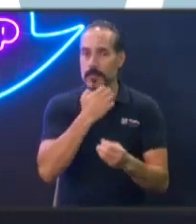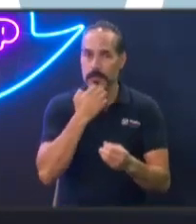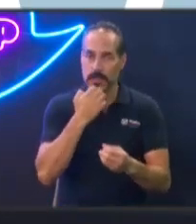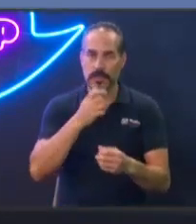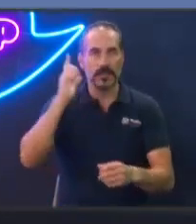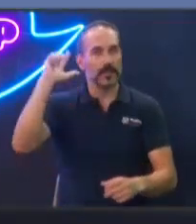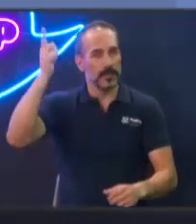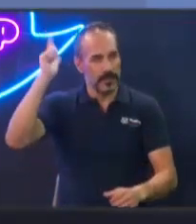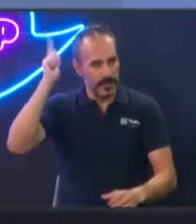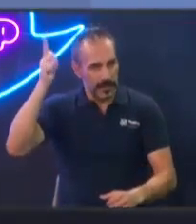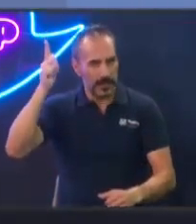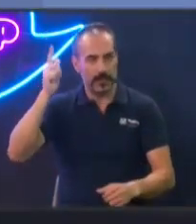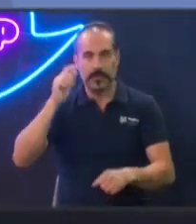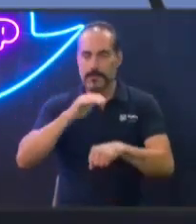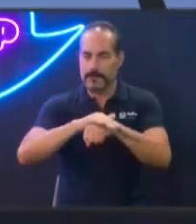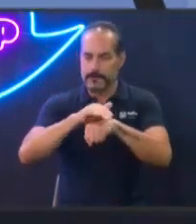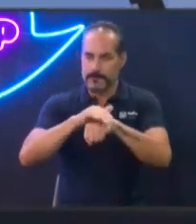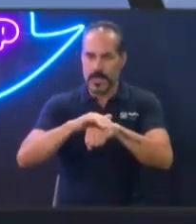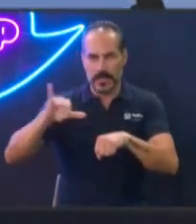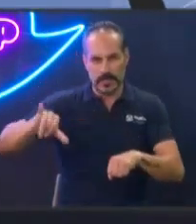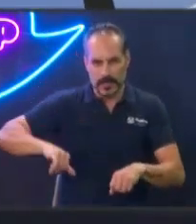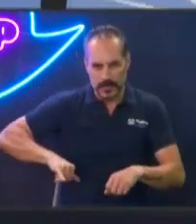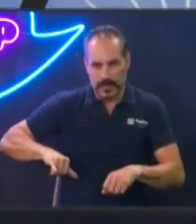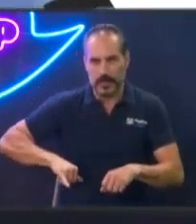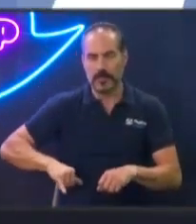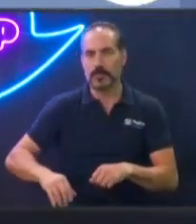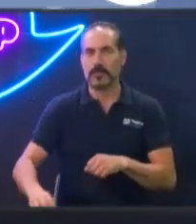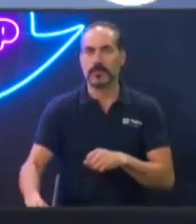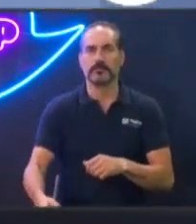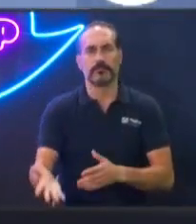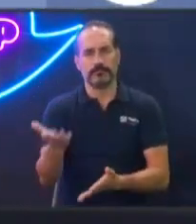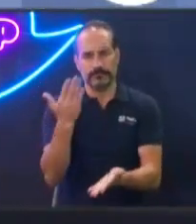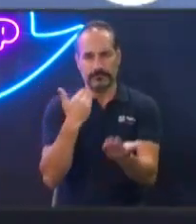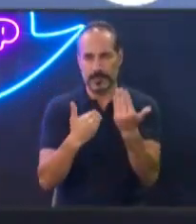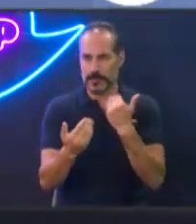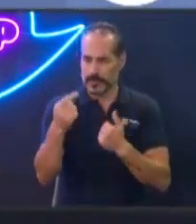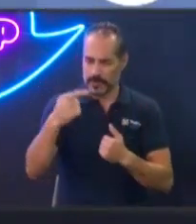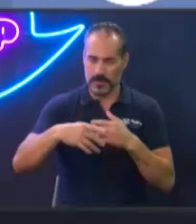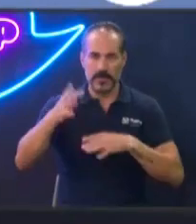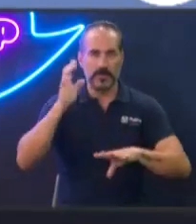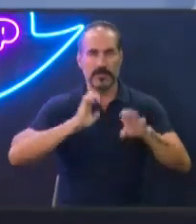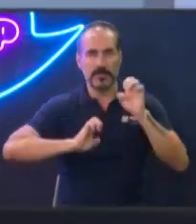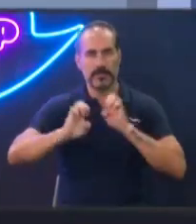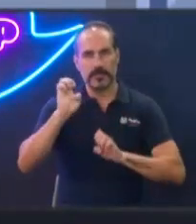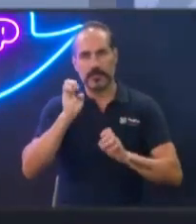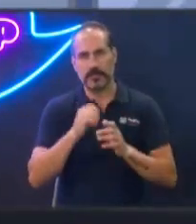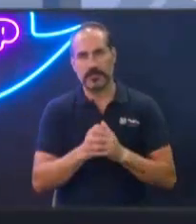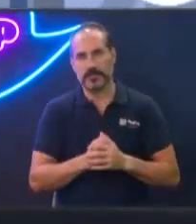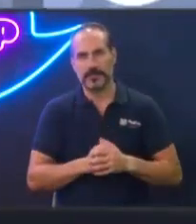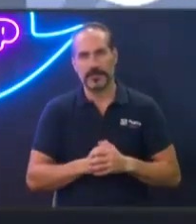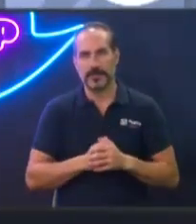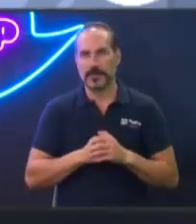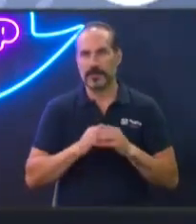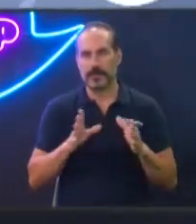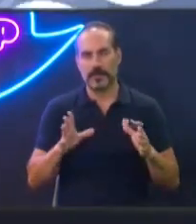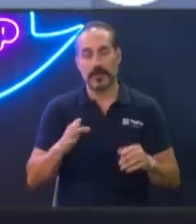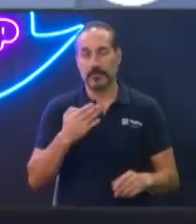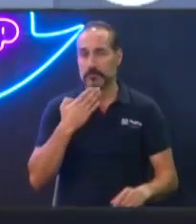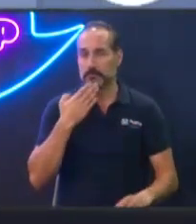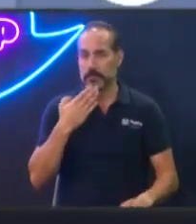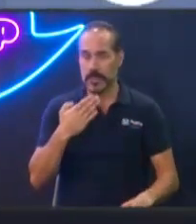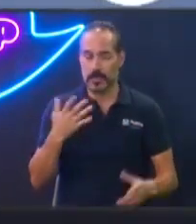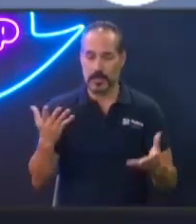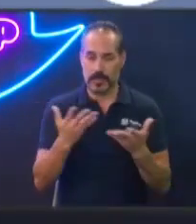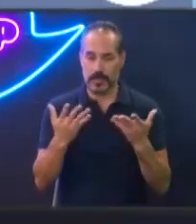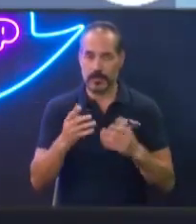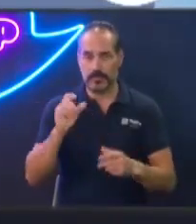se eh interesen se acerquen a a este evento que está Pues muy bien organizado que como